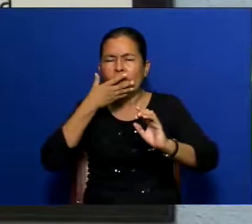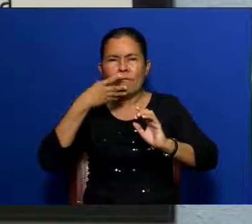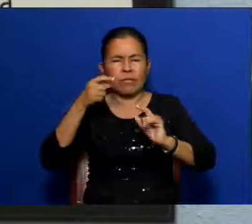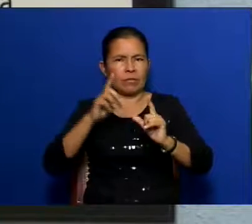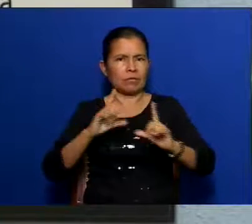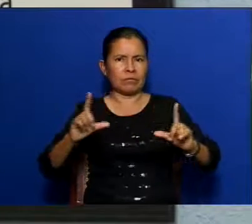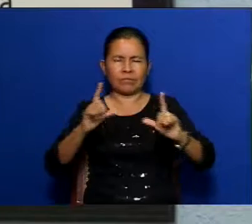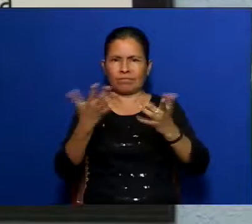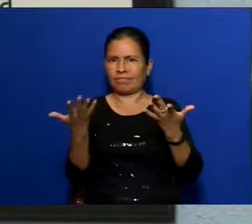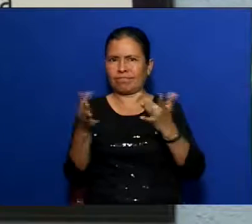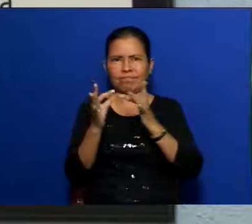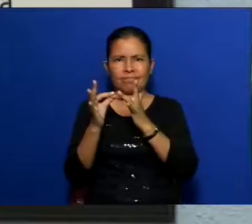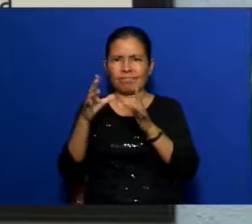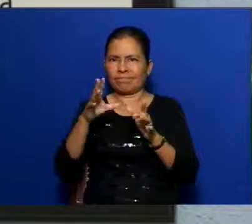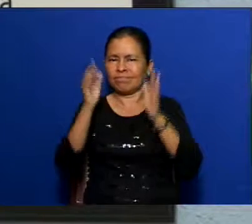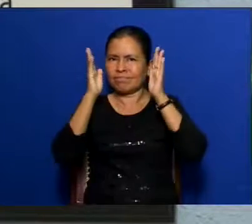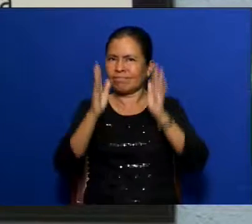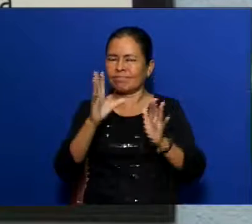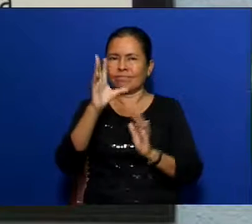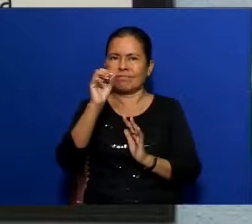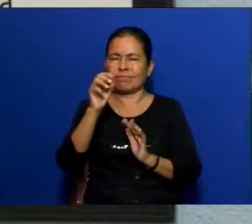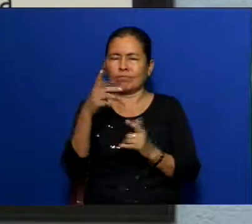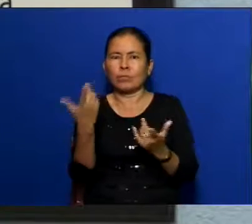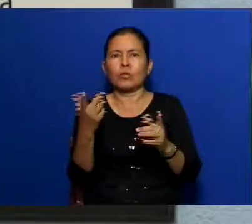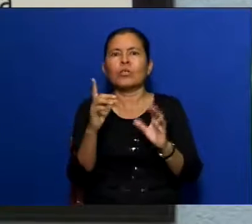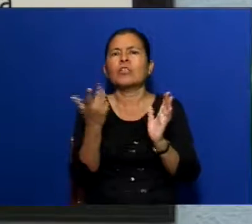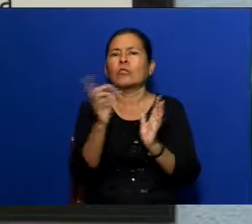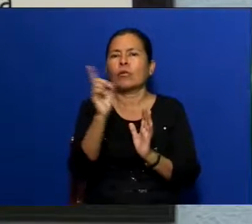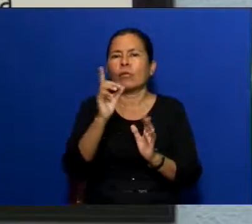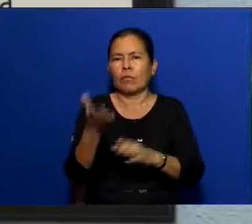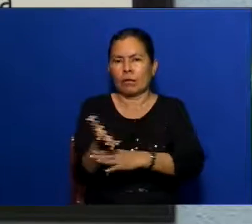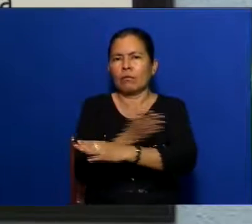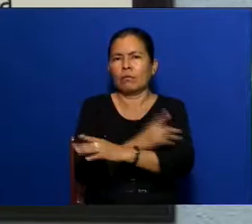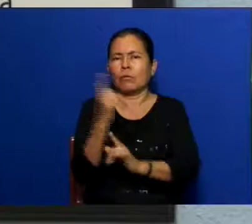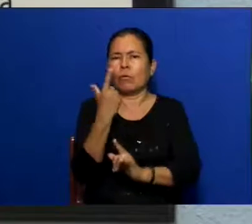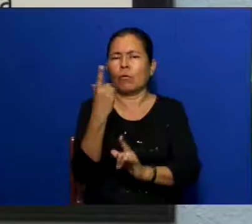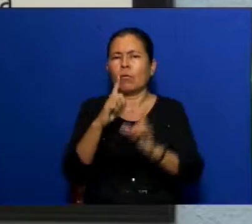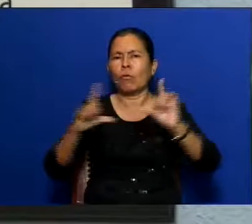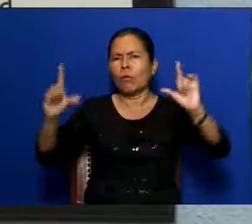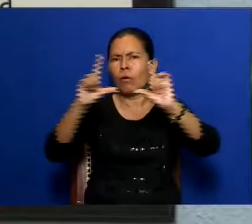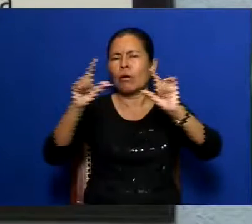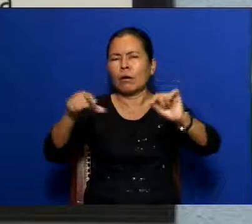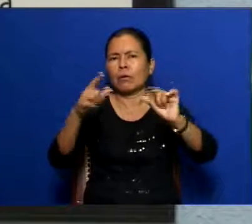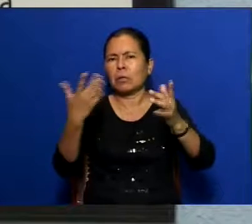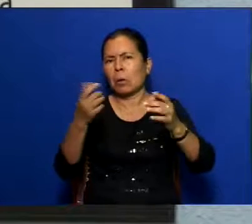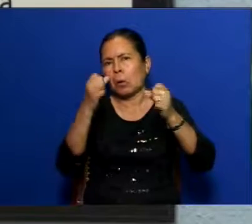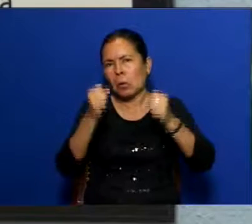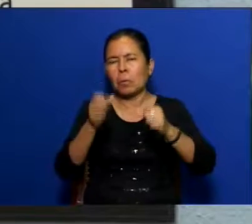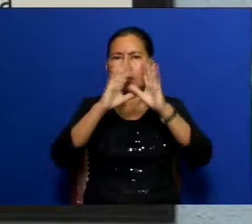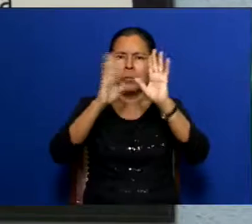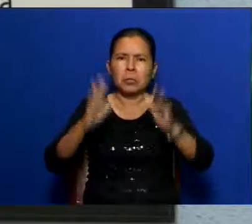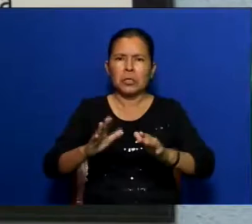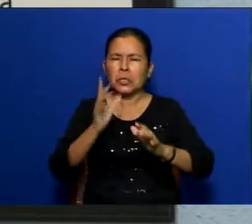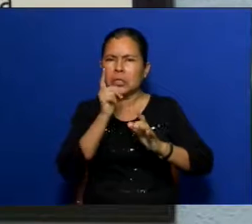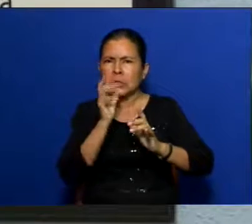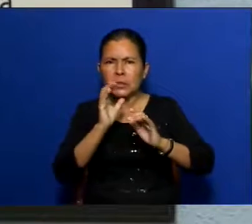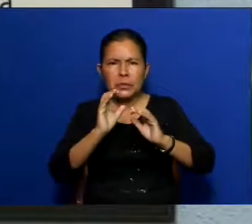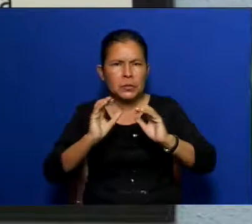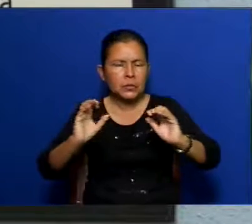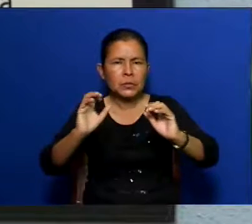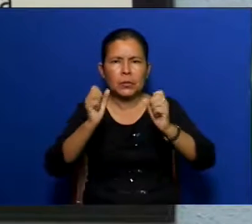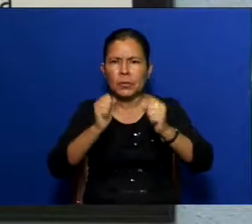adecuadas. Claro. Nosotros teníamos una clínica general donde se atendían hombres, mujeres, niñas, niños,